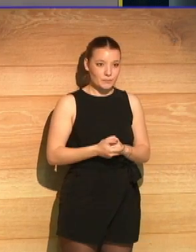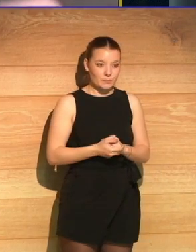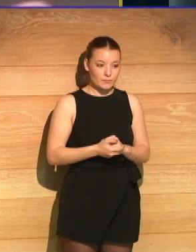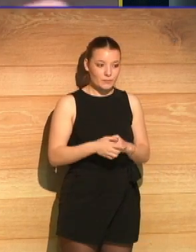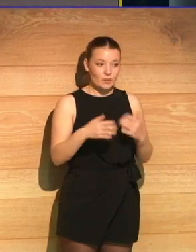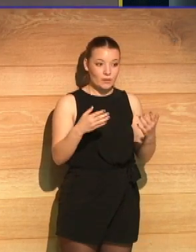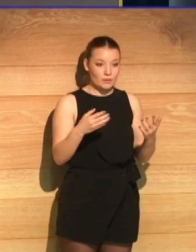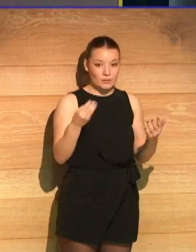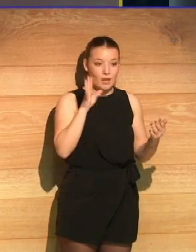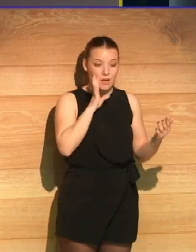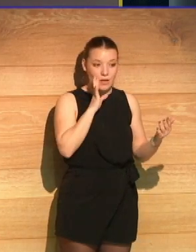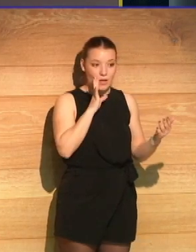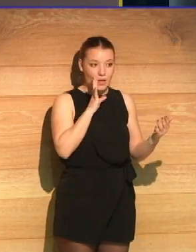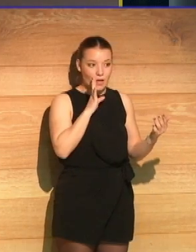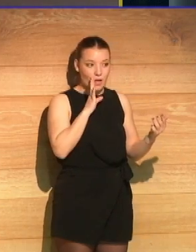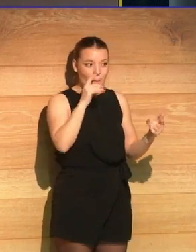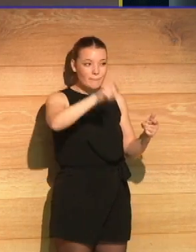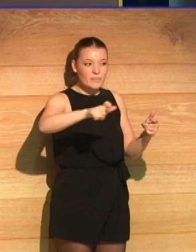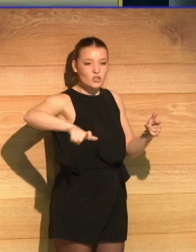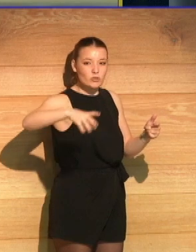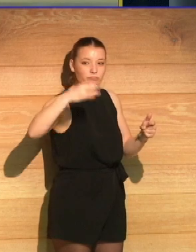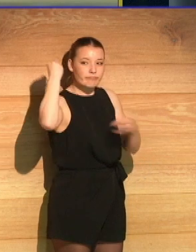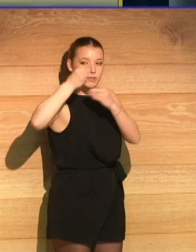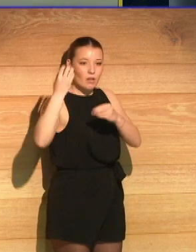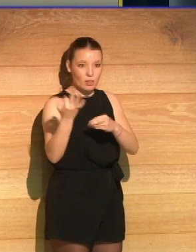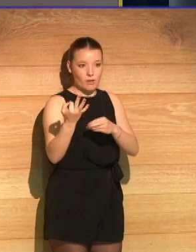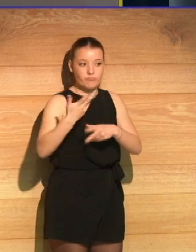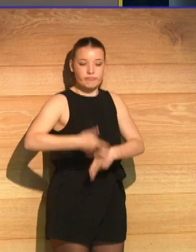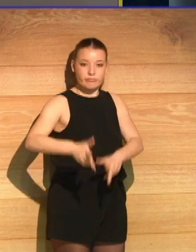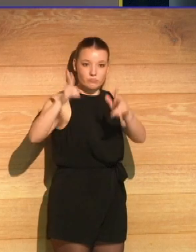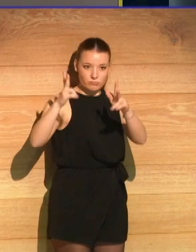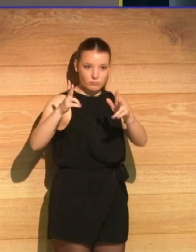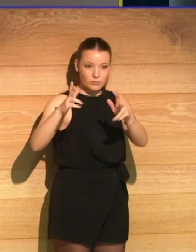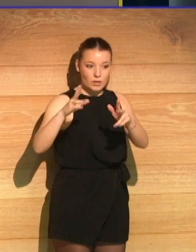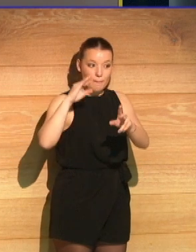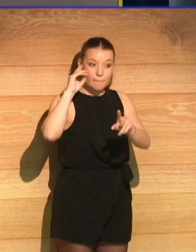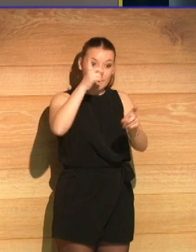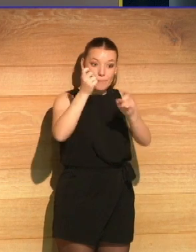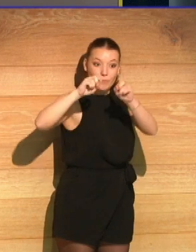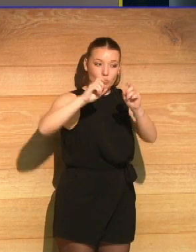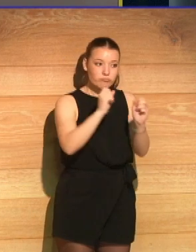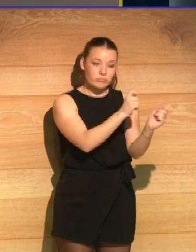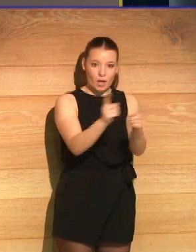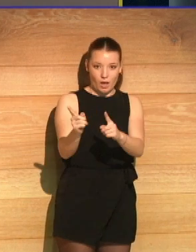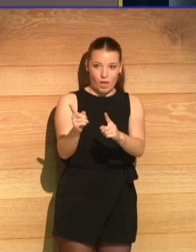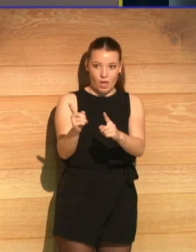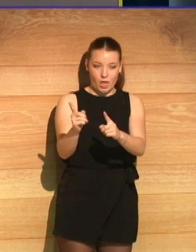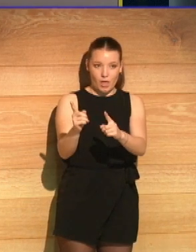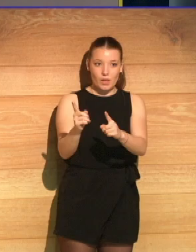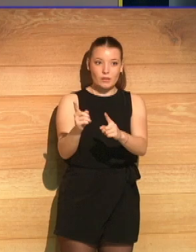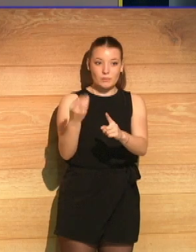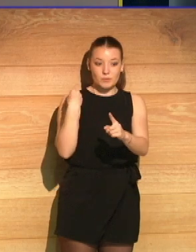es dejar a la gente pensar y lanzar las preguntas, y entrar todas estas preguntas que